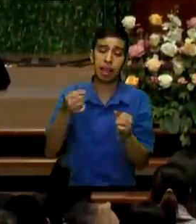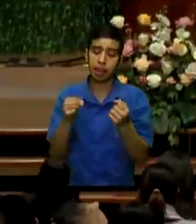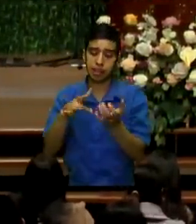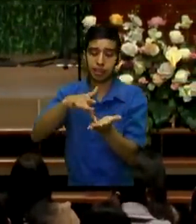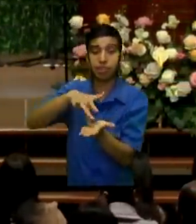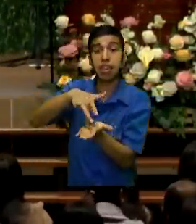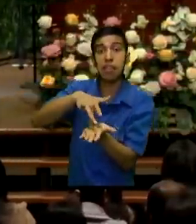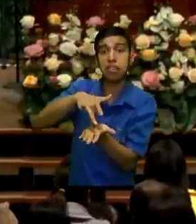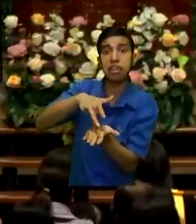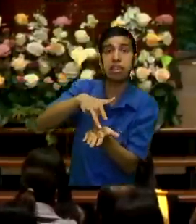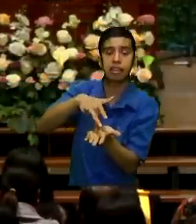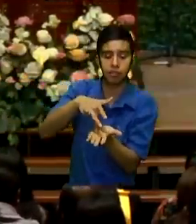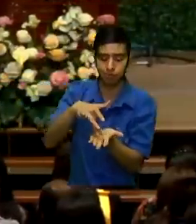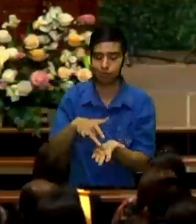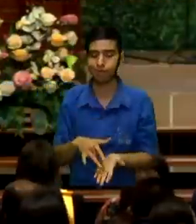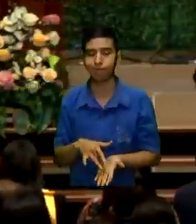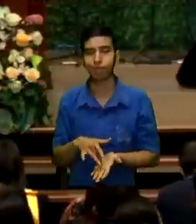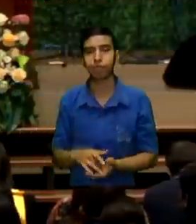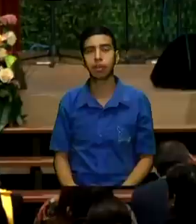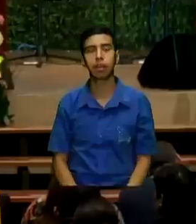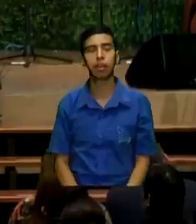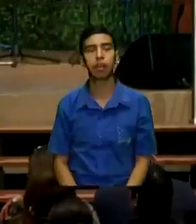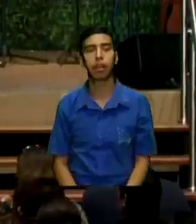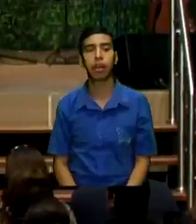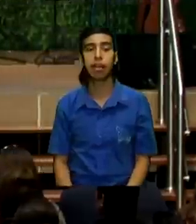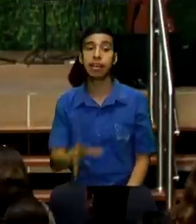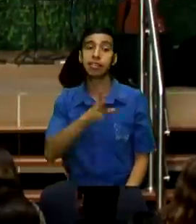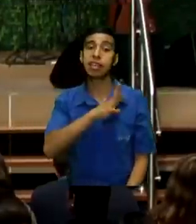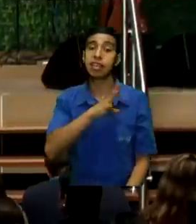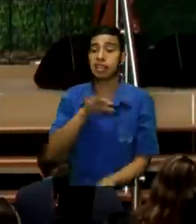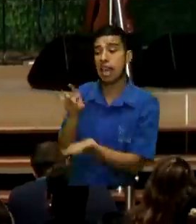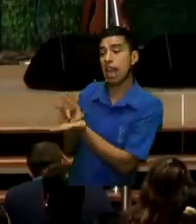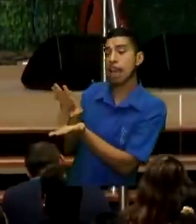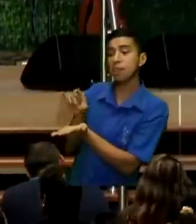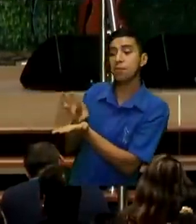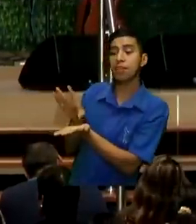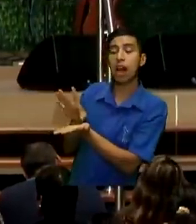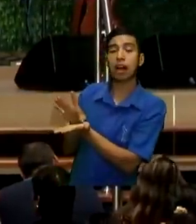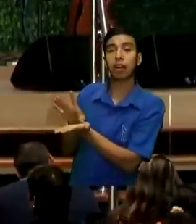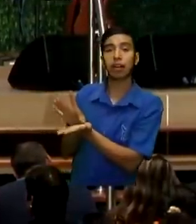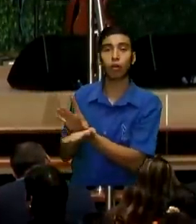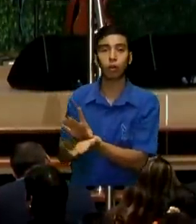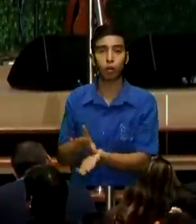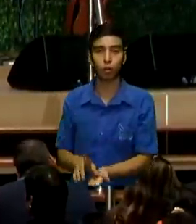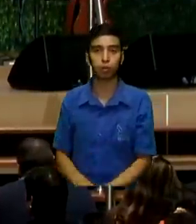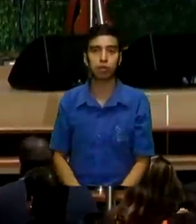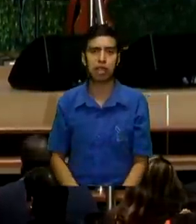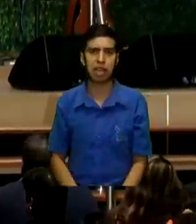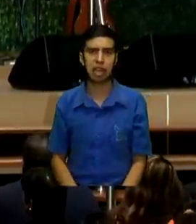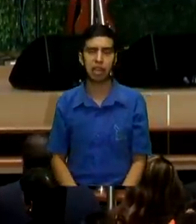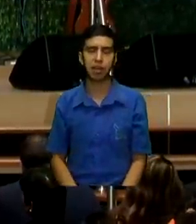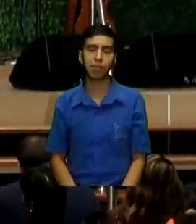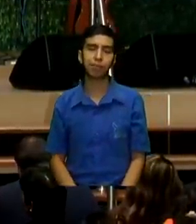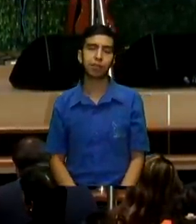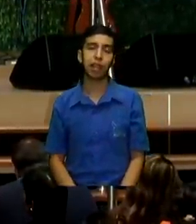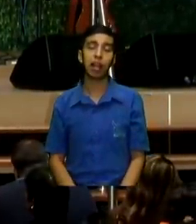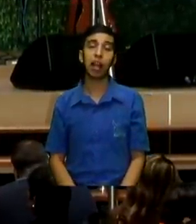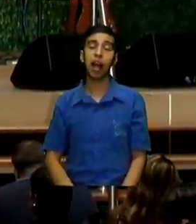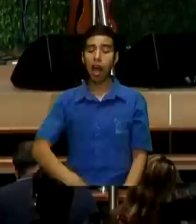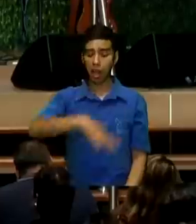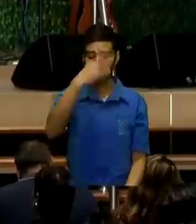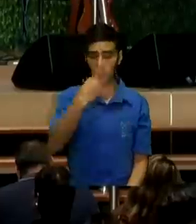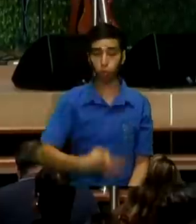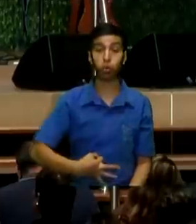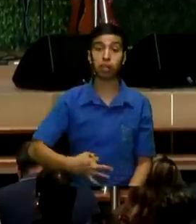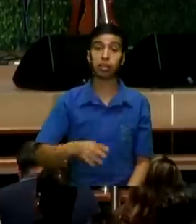te vuelven más débil, tienes que eliminar eso. Tienes que cercar Jericó. Que nada entre,